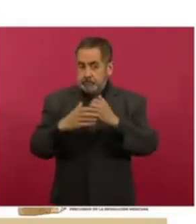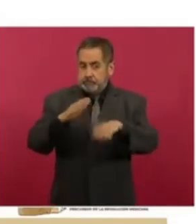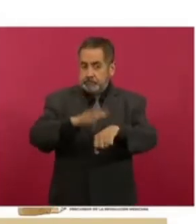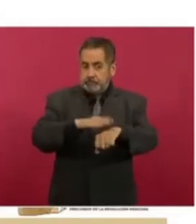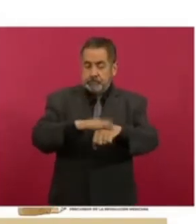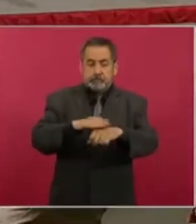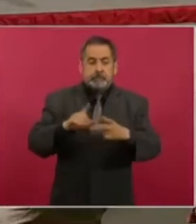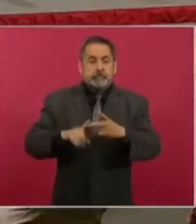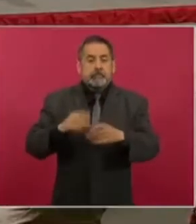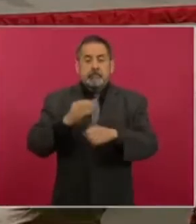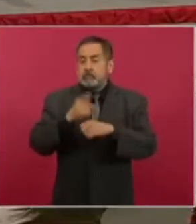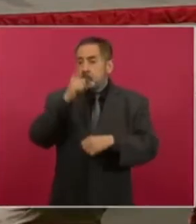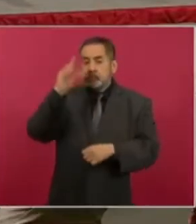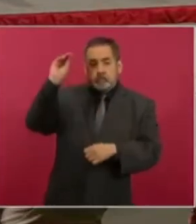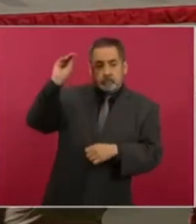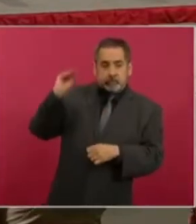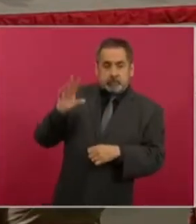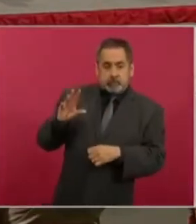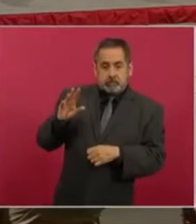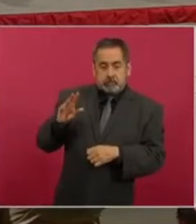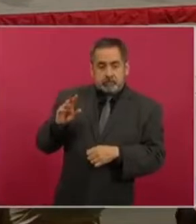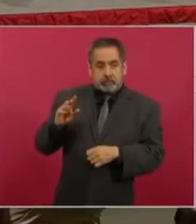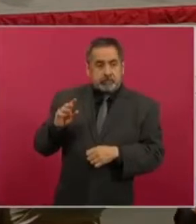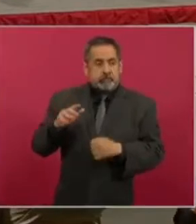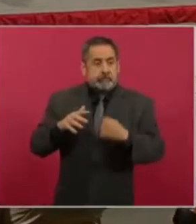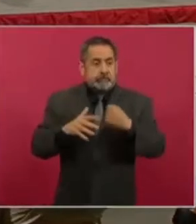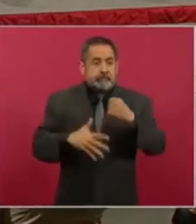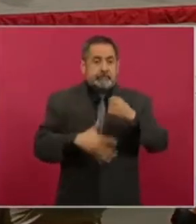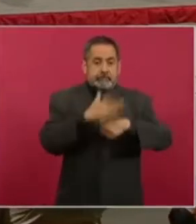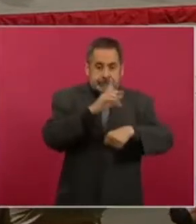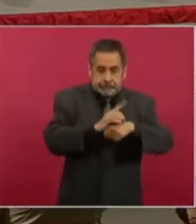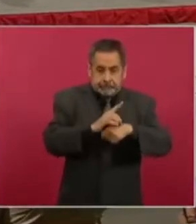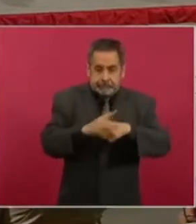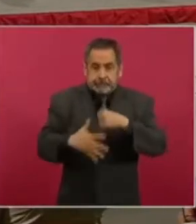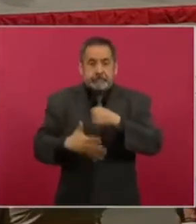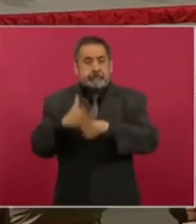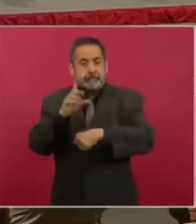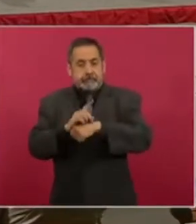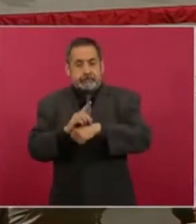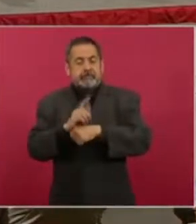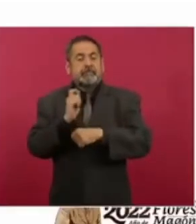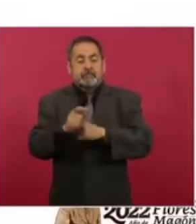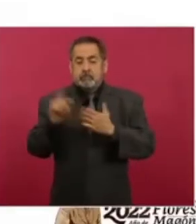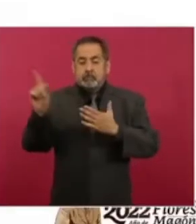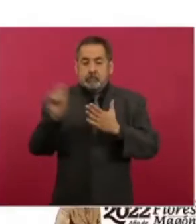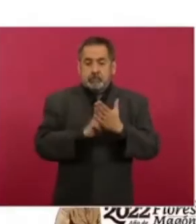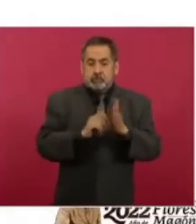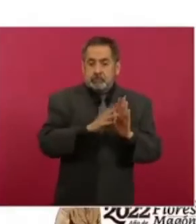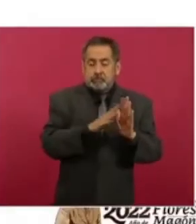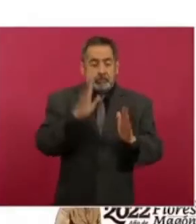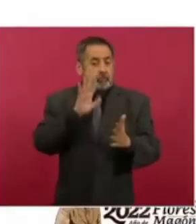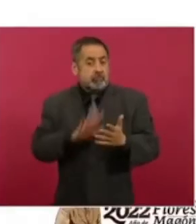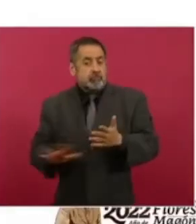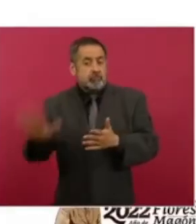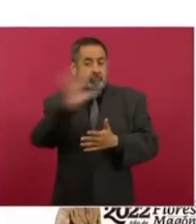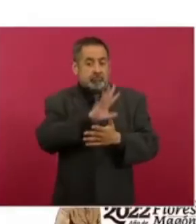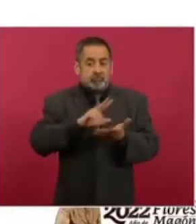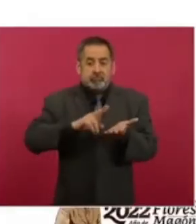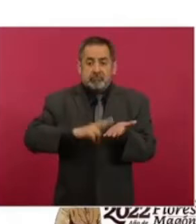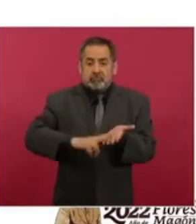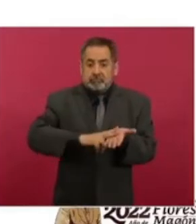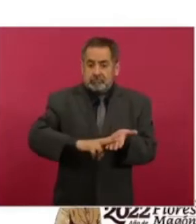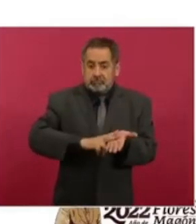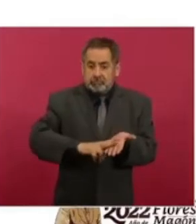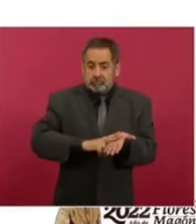el semáforo de riesgo COVID por segunda quincena consecutiva, es decir, un mes completo está en verde, todo el país está